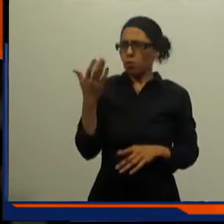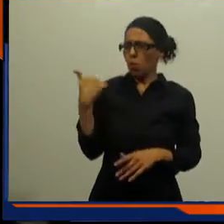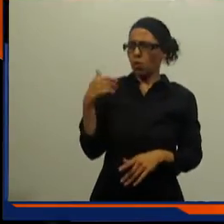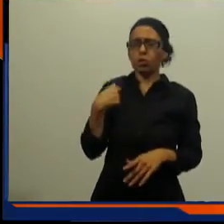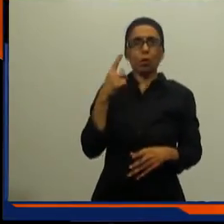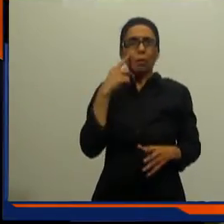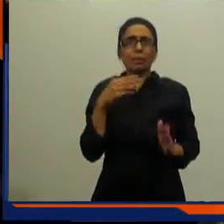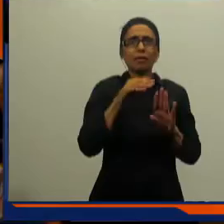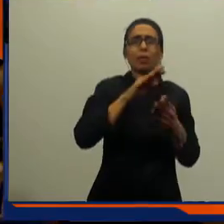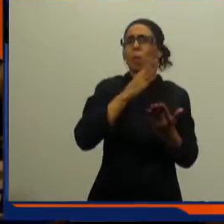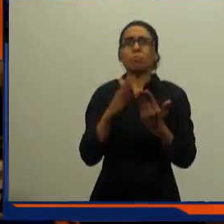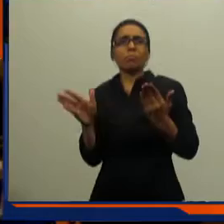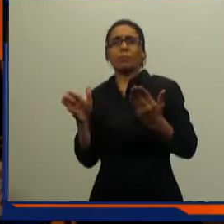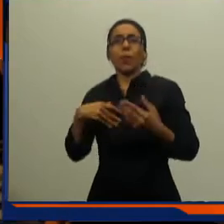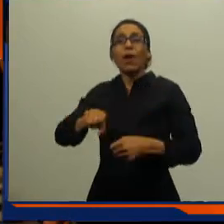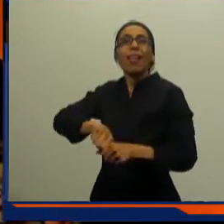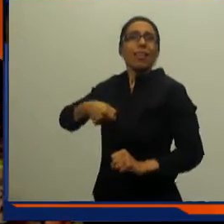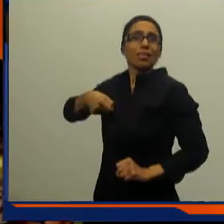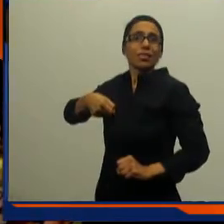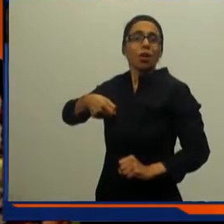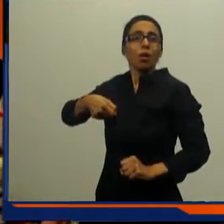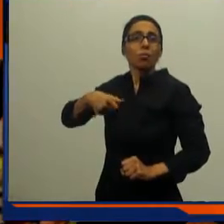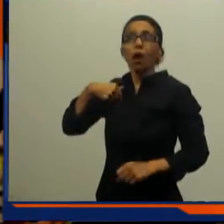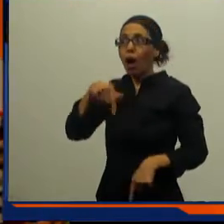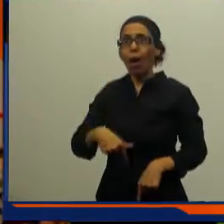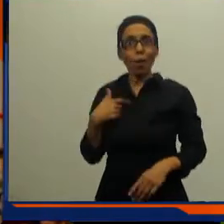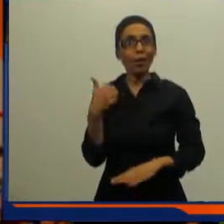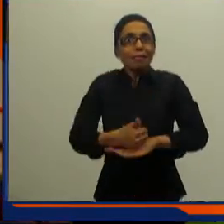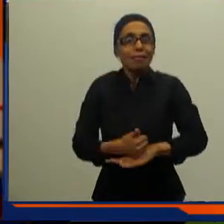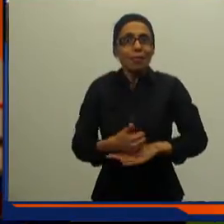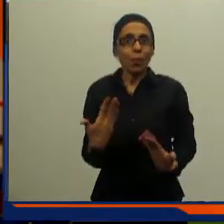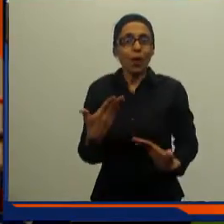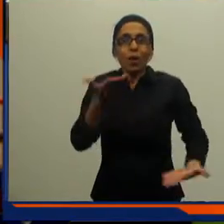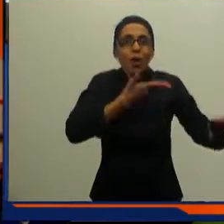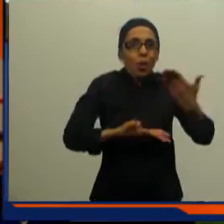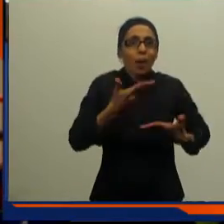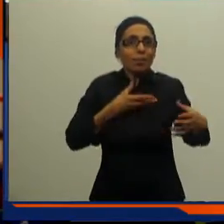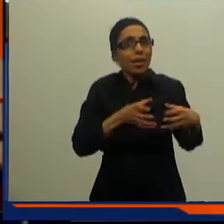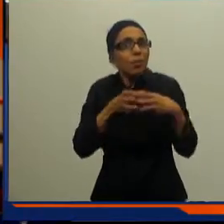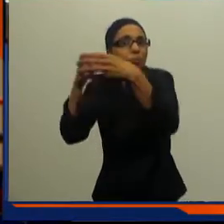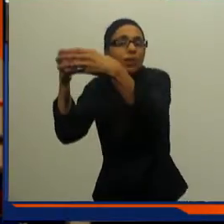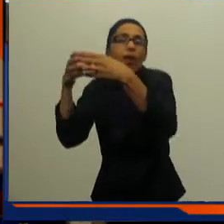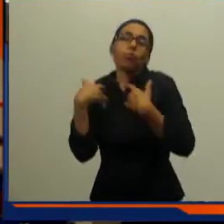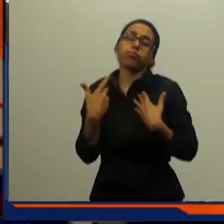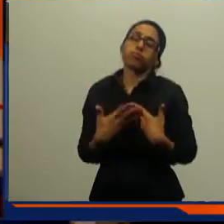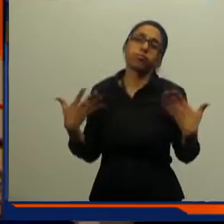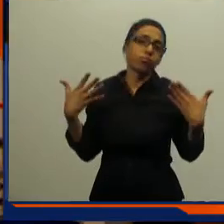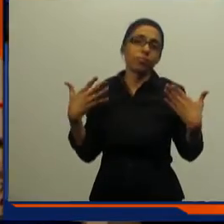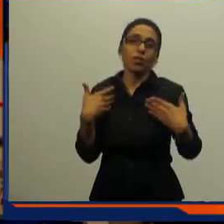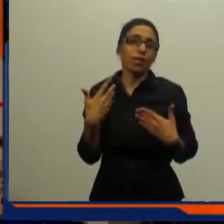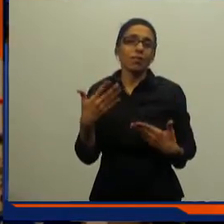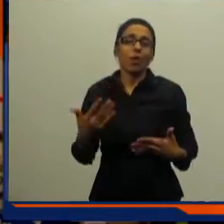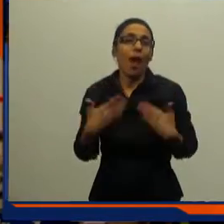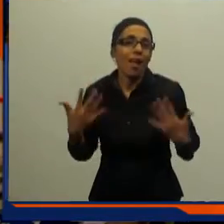un pie afuera por el tema de la lesión y hoy el estar acá, el poder compartir esto con los chicos es una alegría enorme. Hoy lo